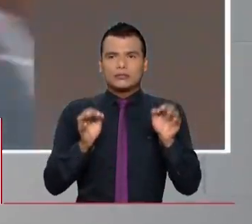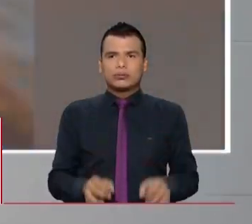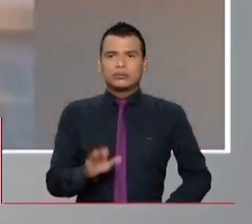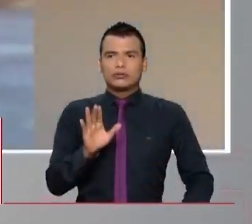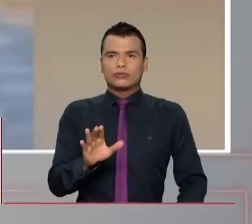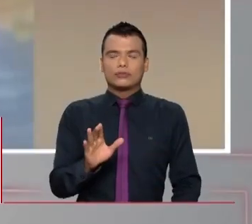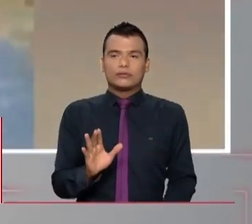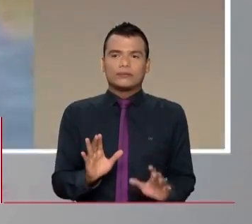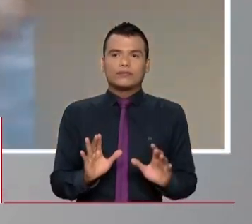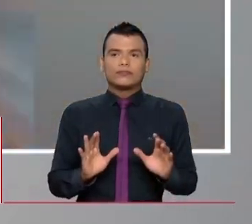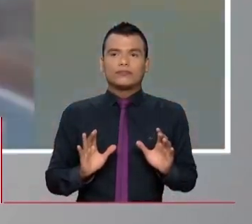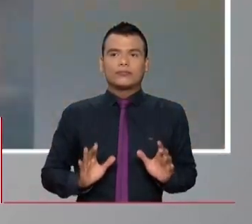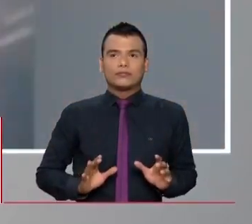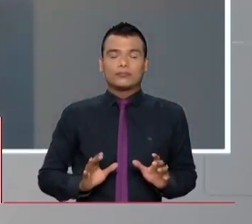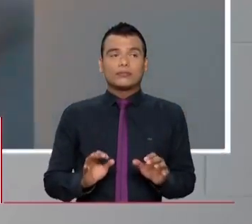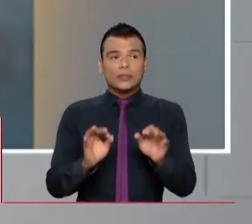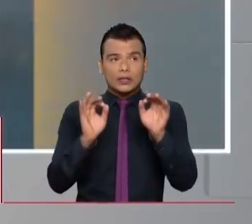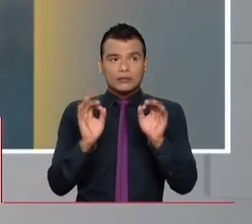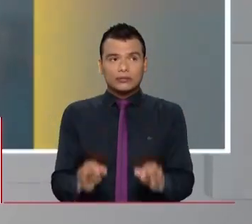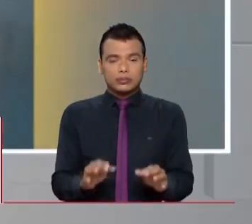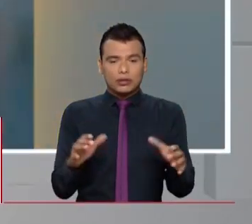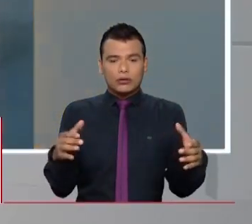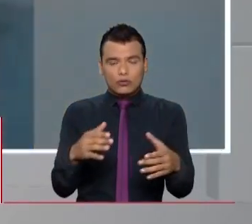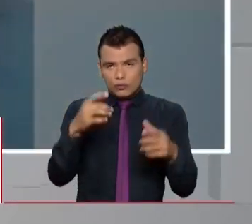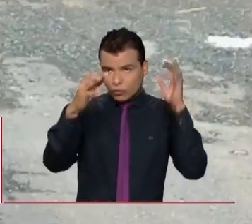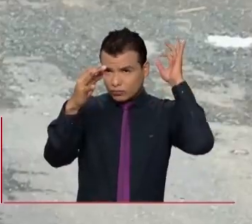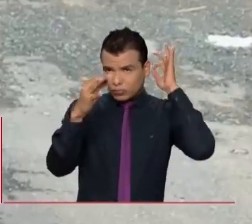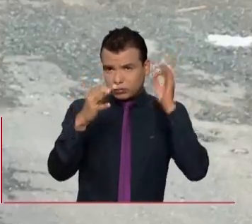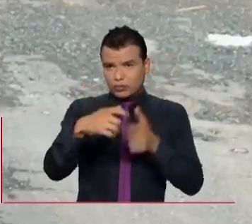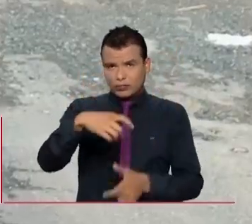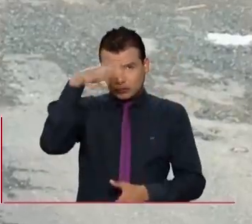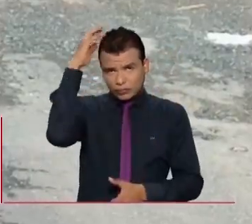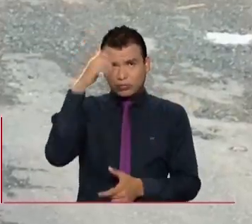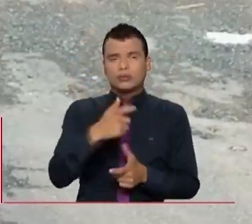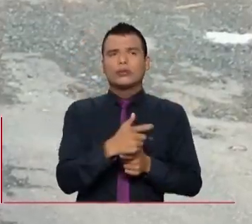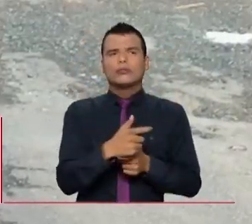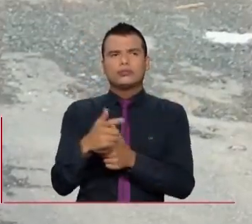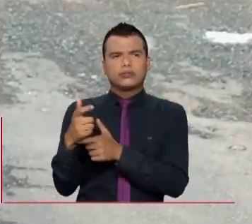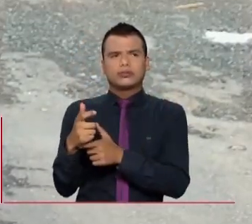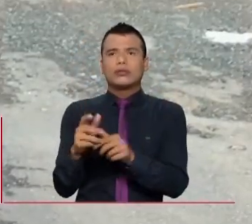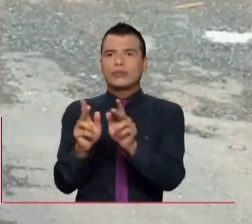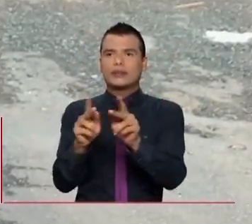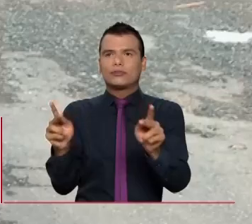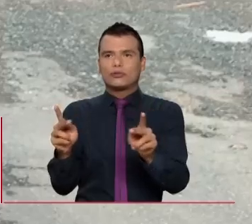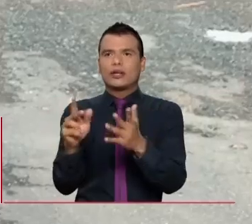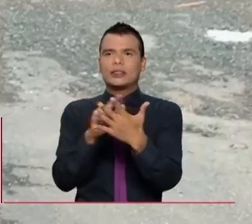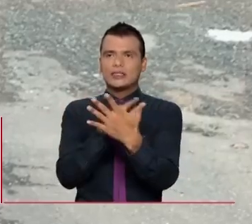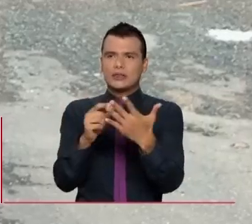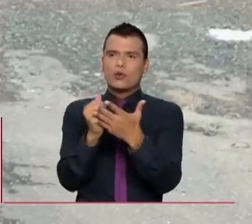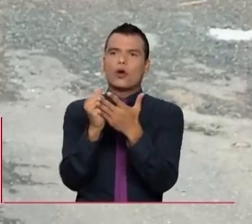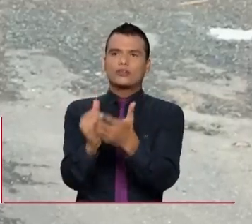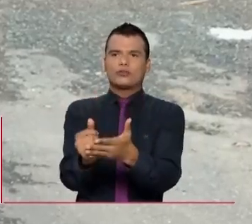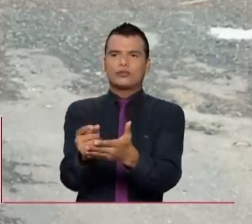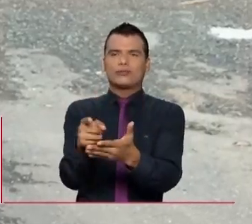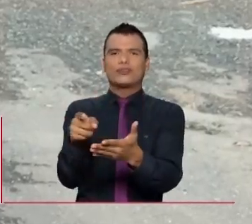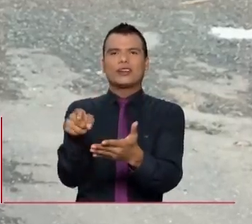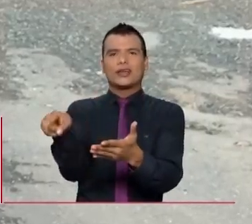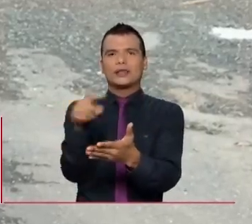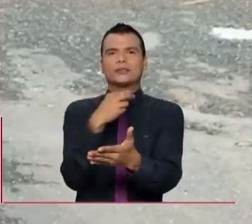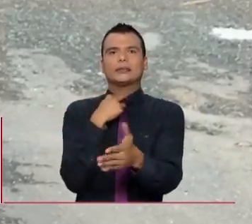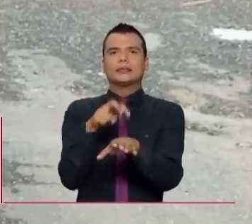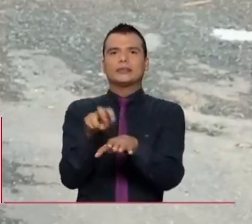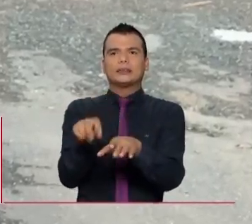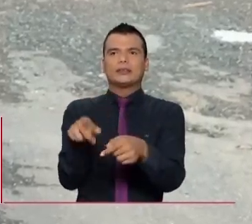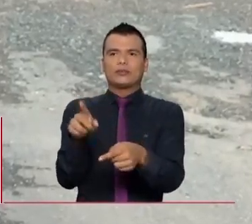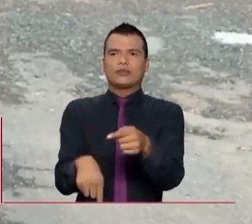calle 25, el Cuerpo de Bomberos de Cali rescató a 5 personas que se movilizaban en un bus de servicio público